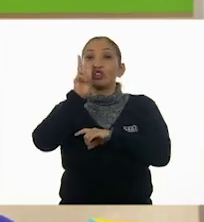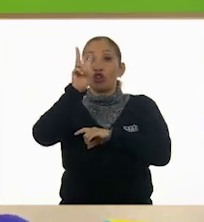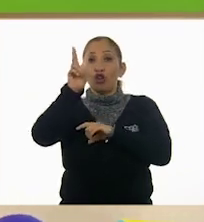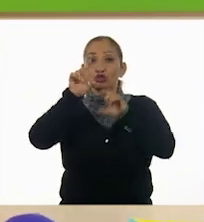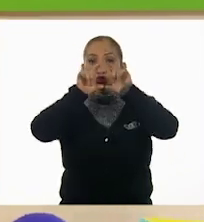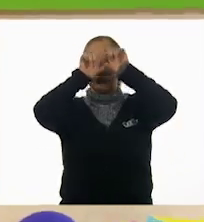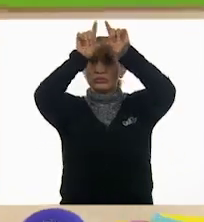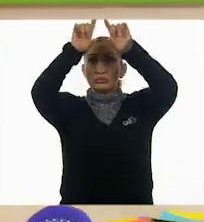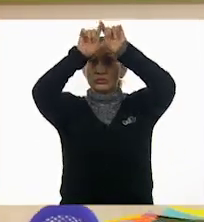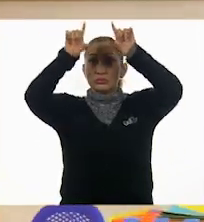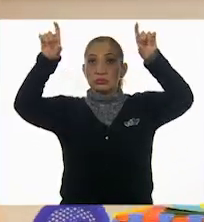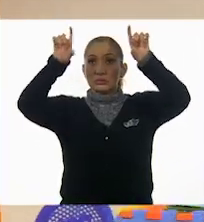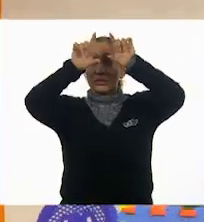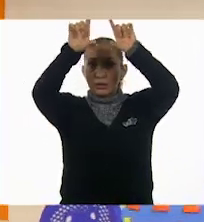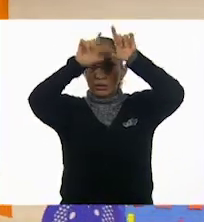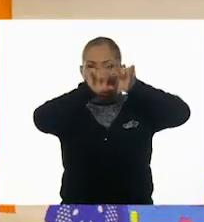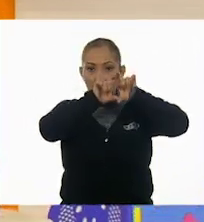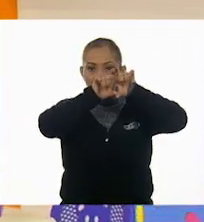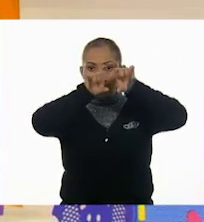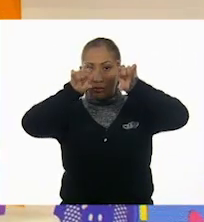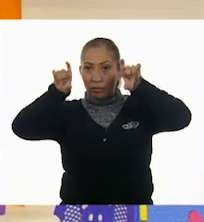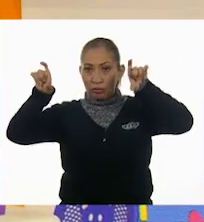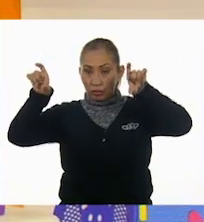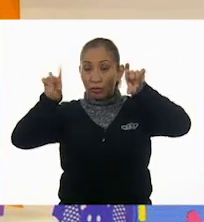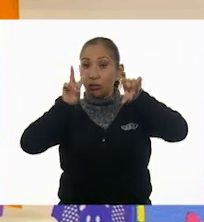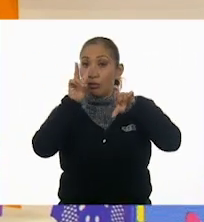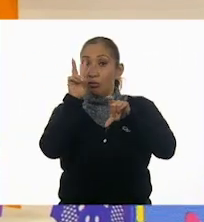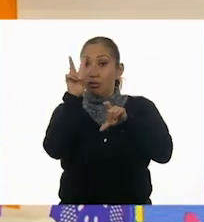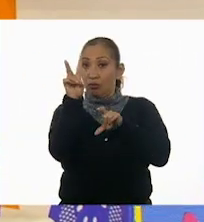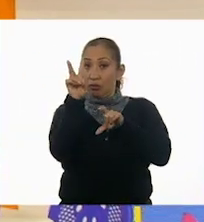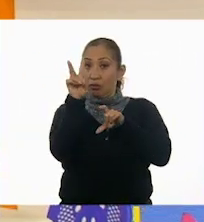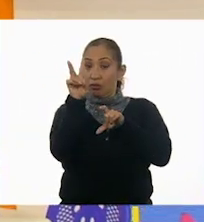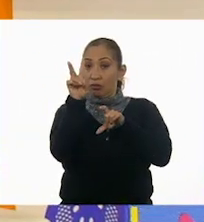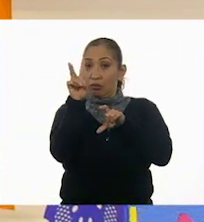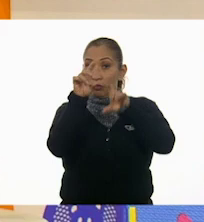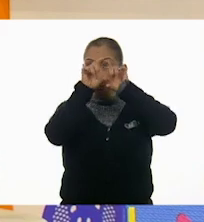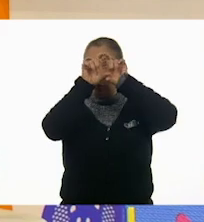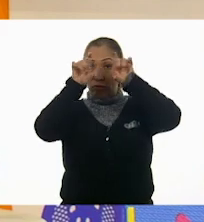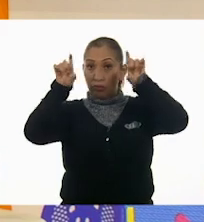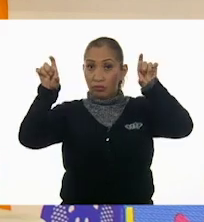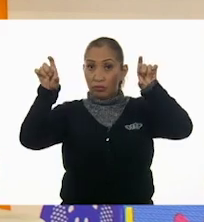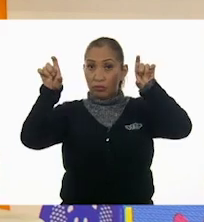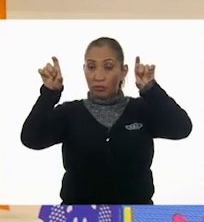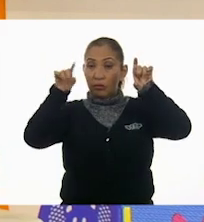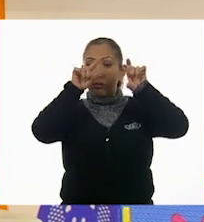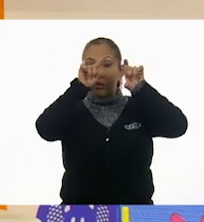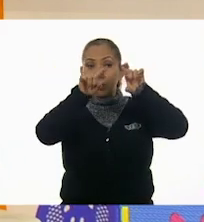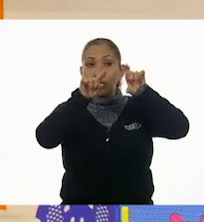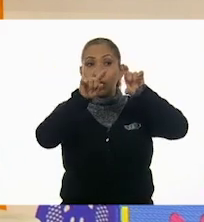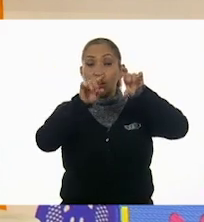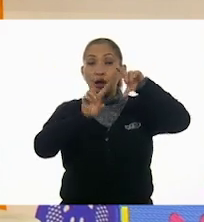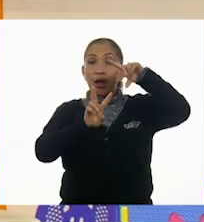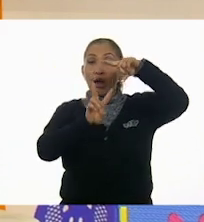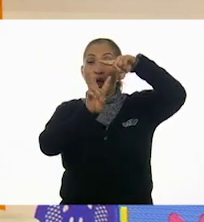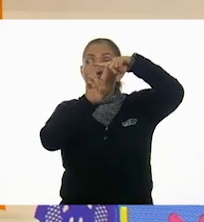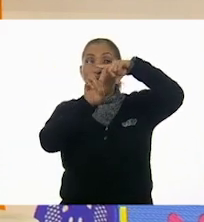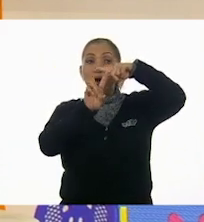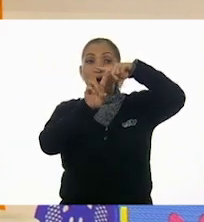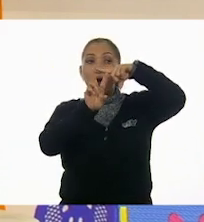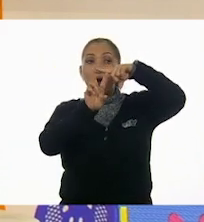segunda hilera. Fíjense bien. En esta segunda hilera, el triángulo azul